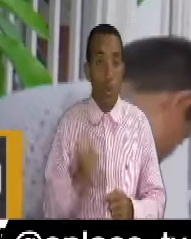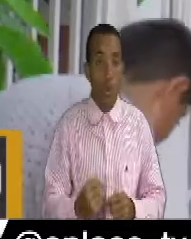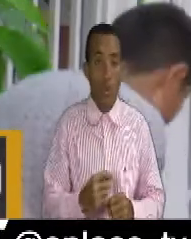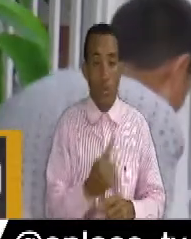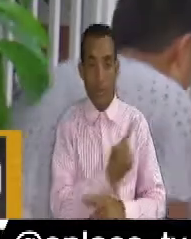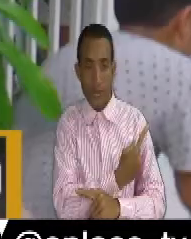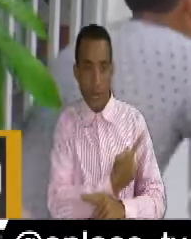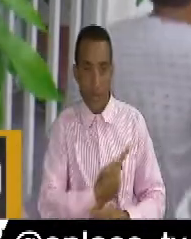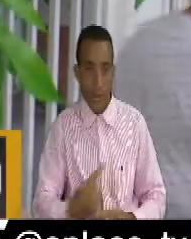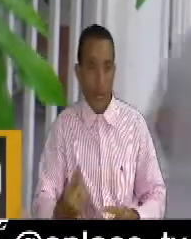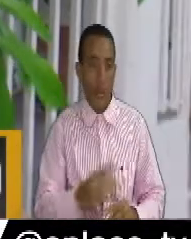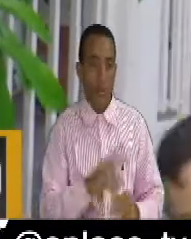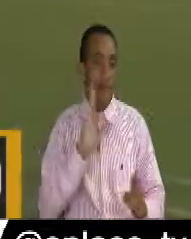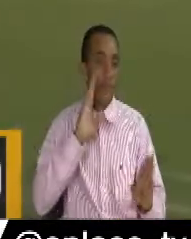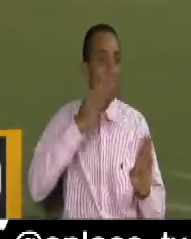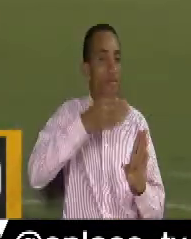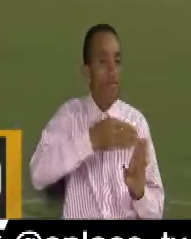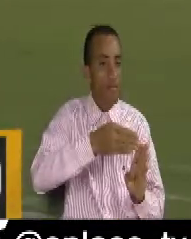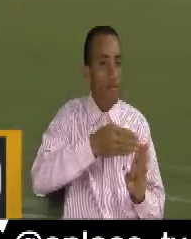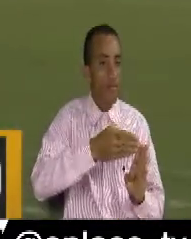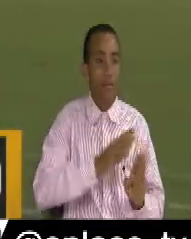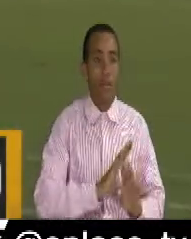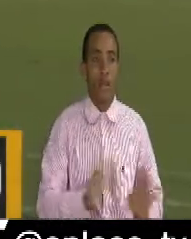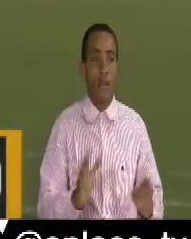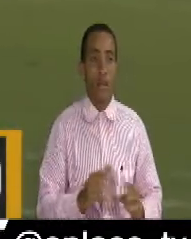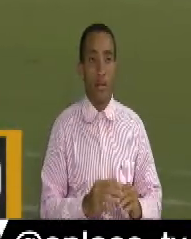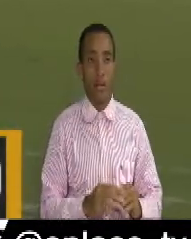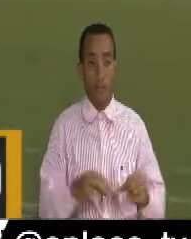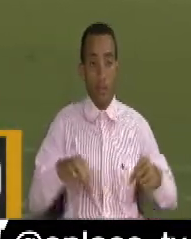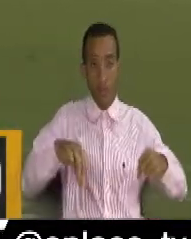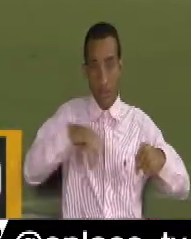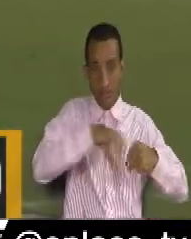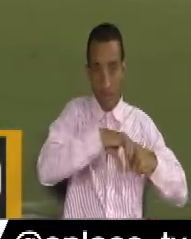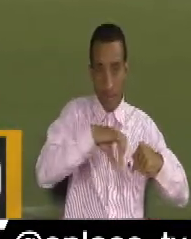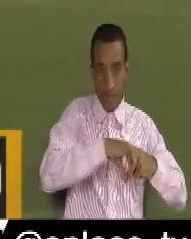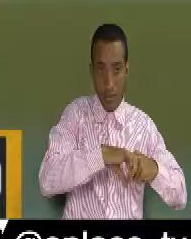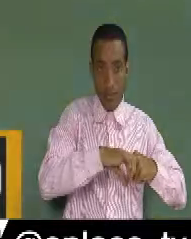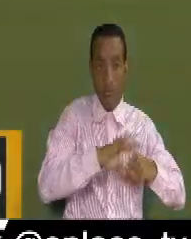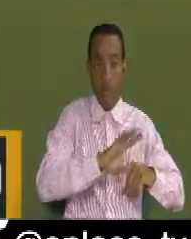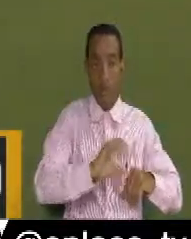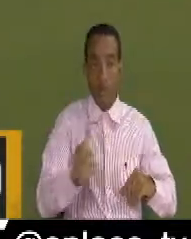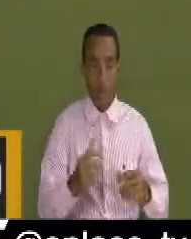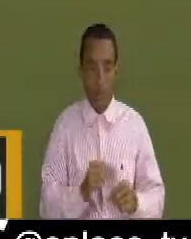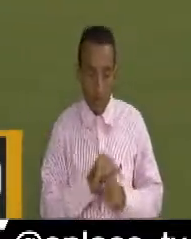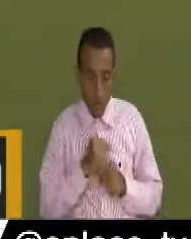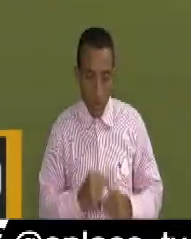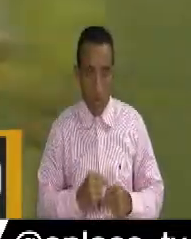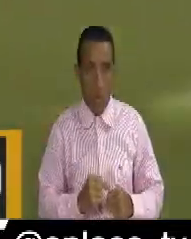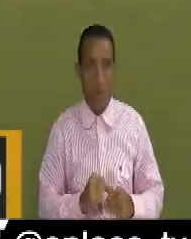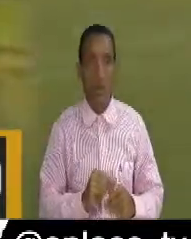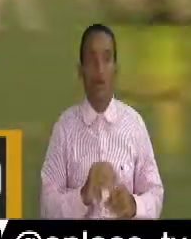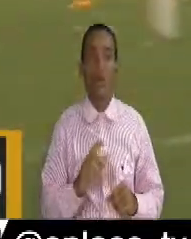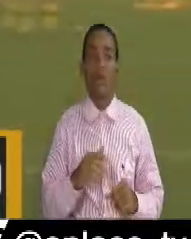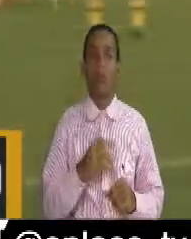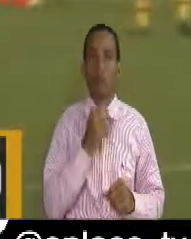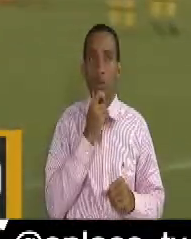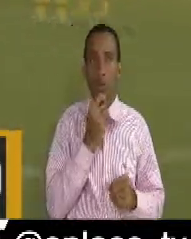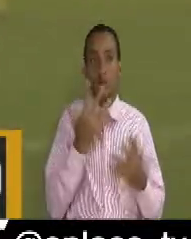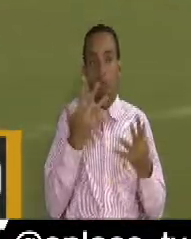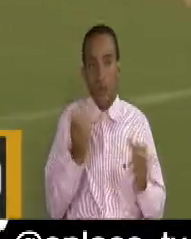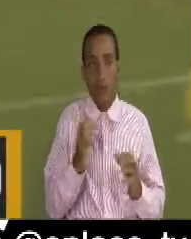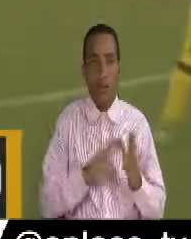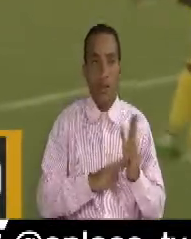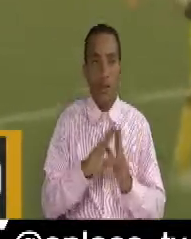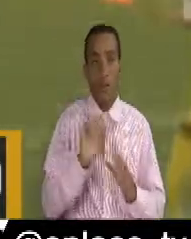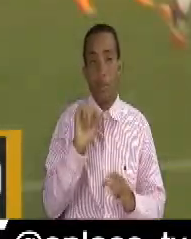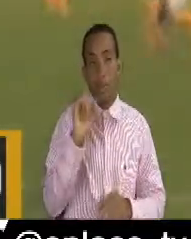vamos a trabajar enfocados a lo que viene. La máquina amarilla fortalece tanto su parte táctica y física para lograr un buen resultado en este campeonato donde ocupa el